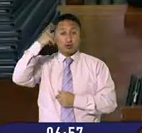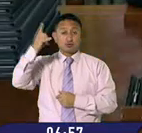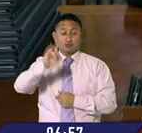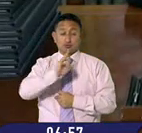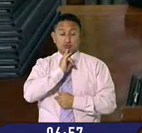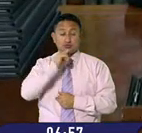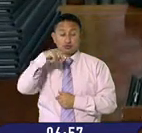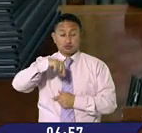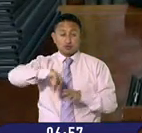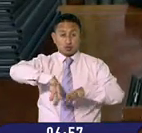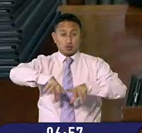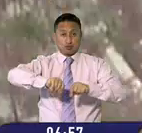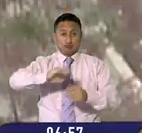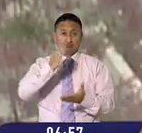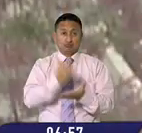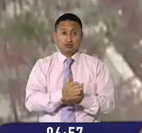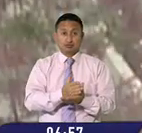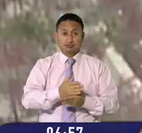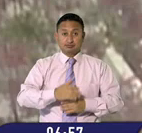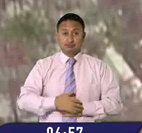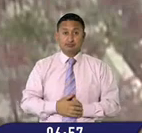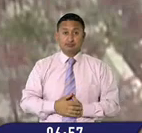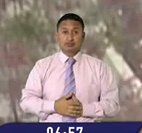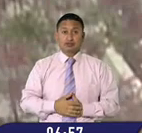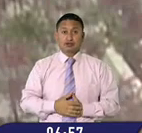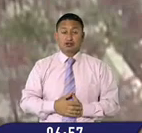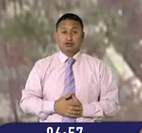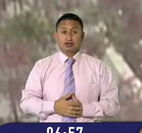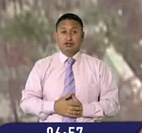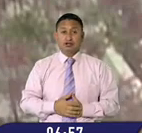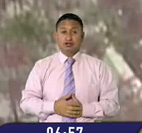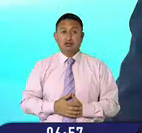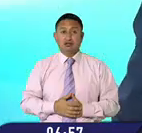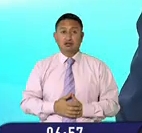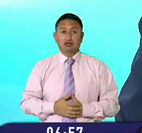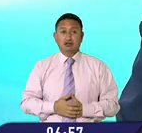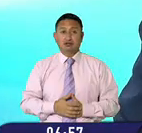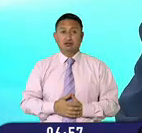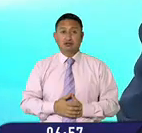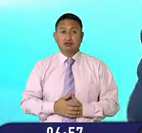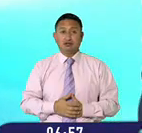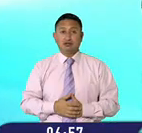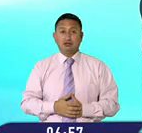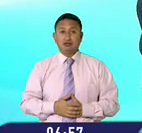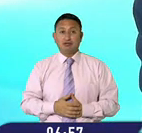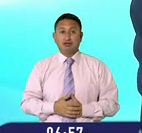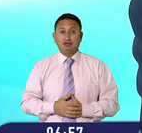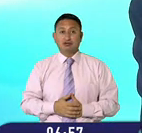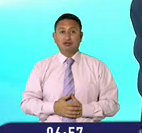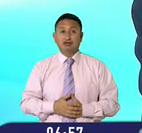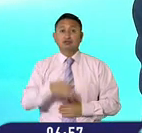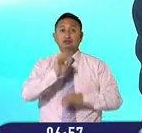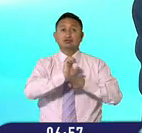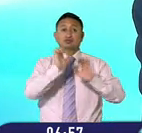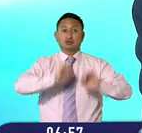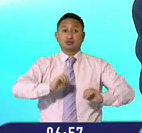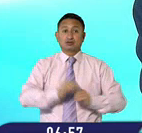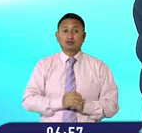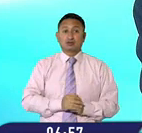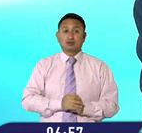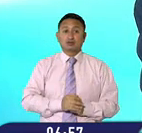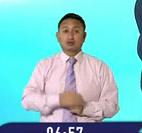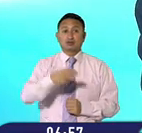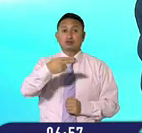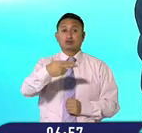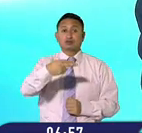anticorrupción, informó Sofía Vintimilla. El canciller de Ecuador, Juan Carlos Holguín, dio detalles de la agenda